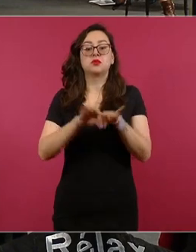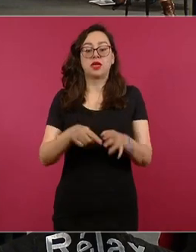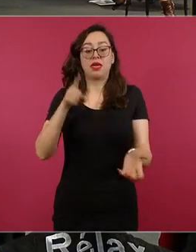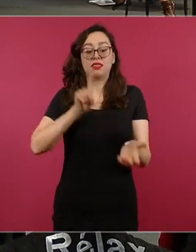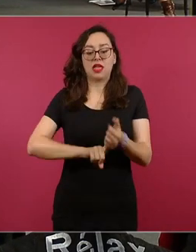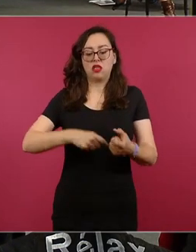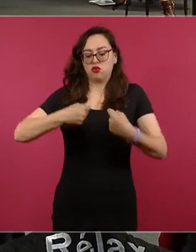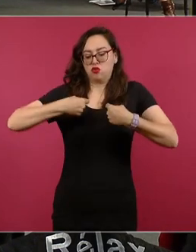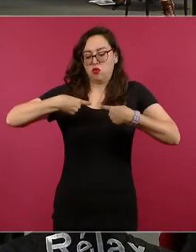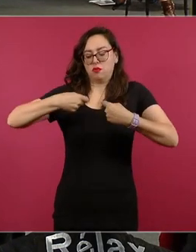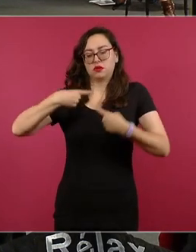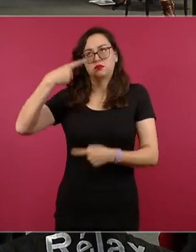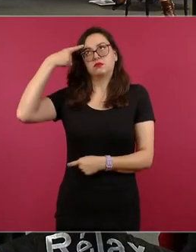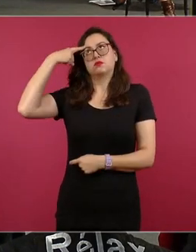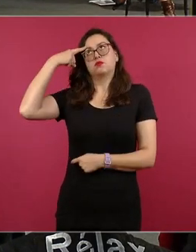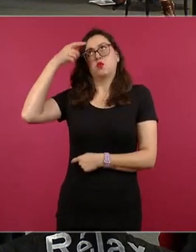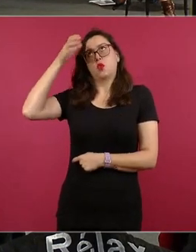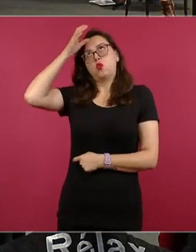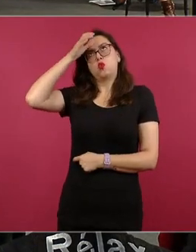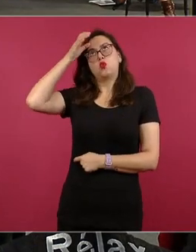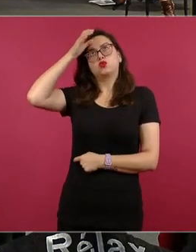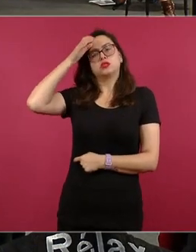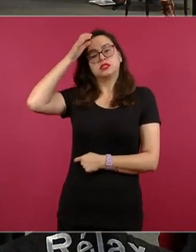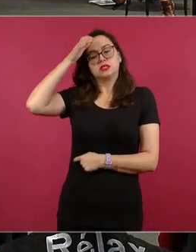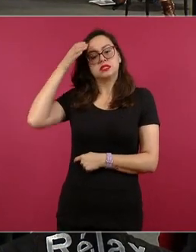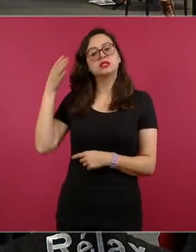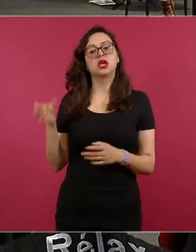Que lucha por la justicia no tiene nada que temer.